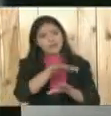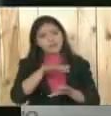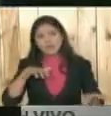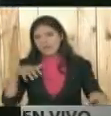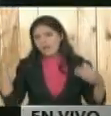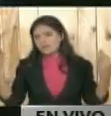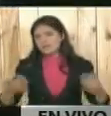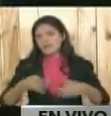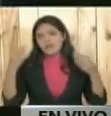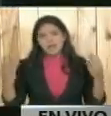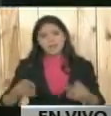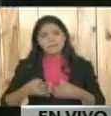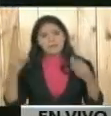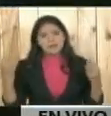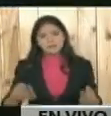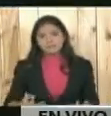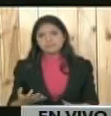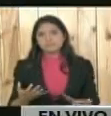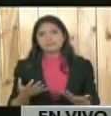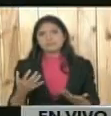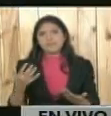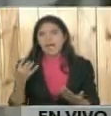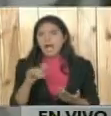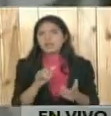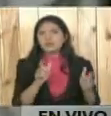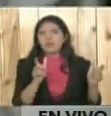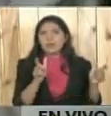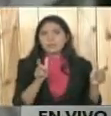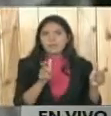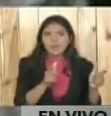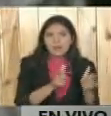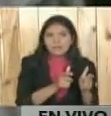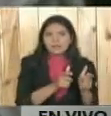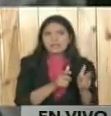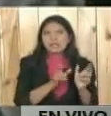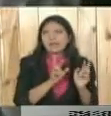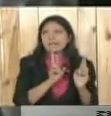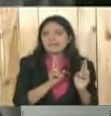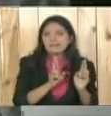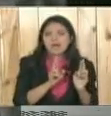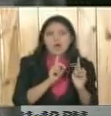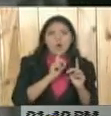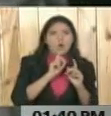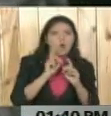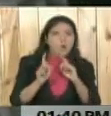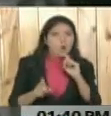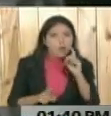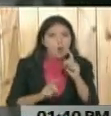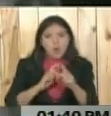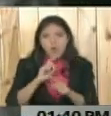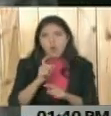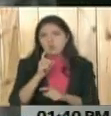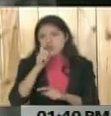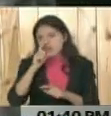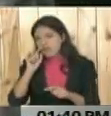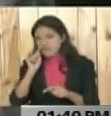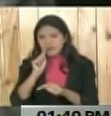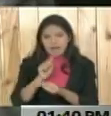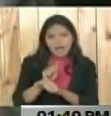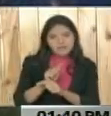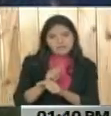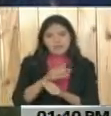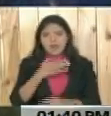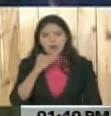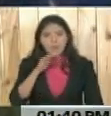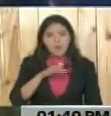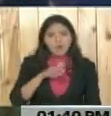está una minoría apostando al odio, a la venganza, a la guerra, a la muerte,